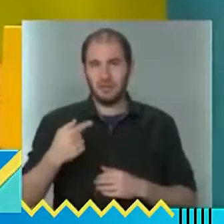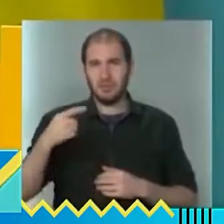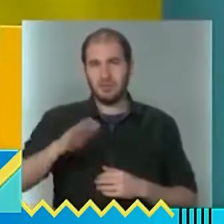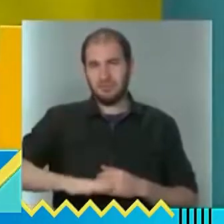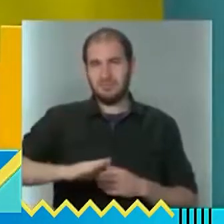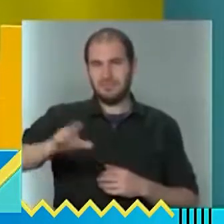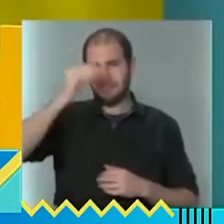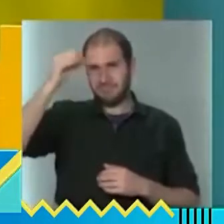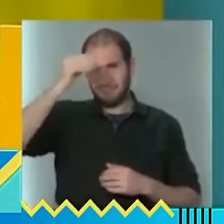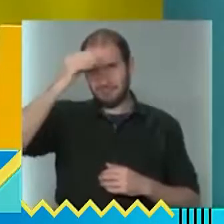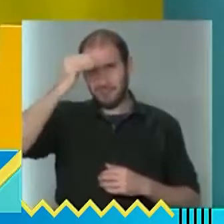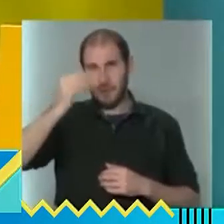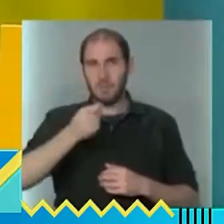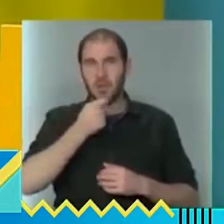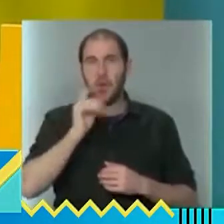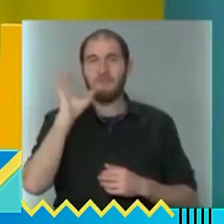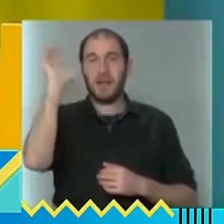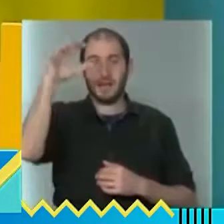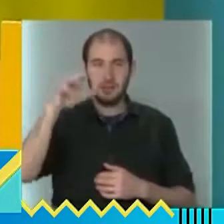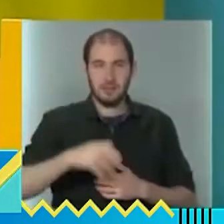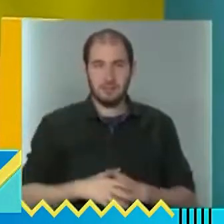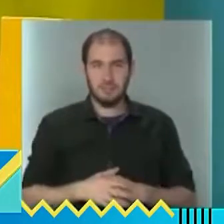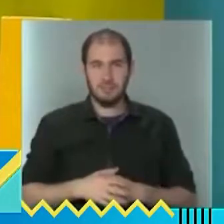chiquito. El tema, por ejemplo, del básquet.